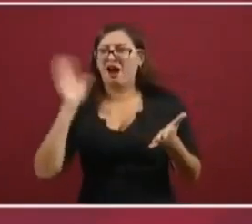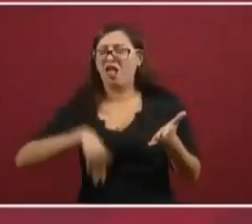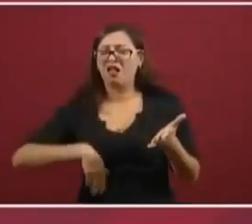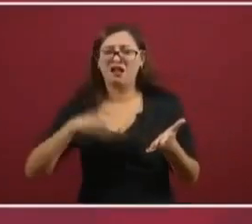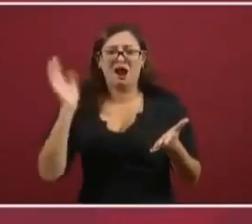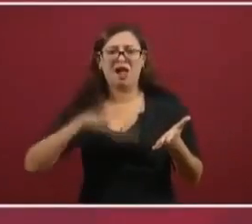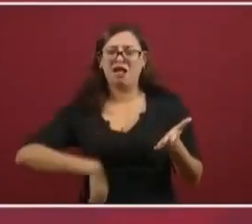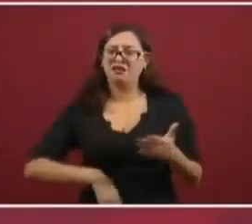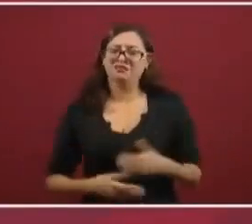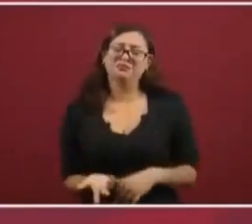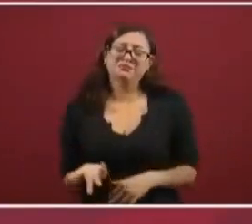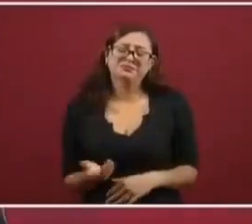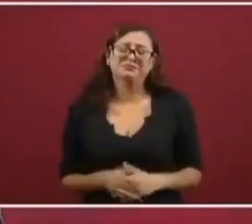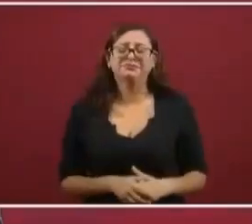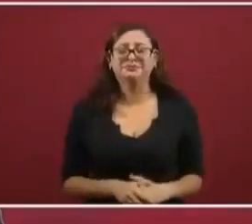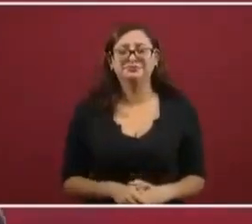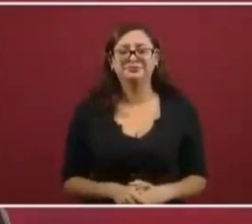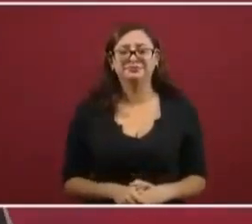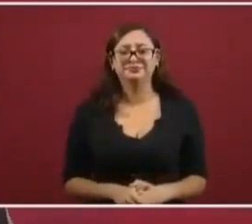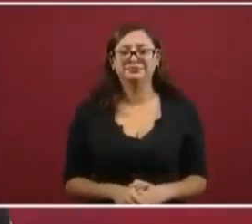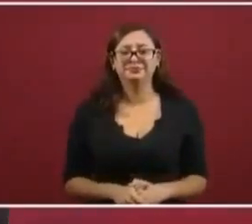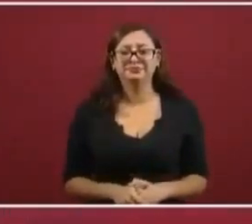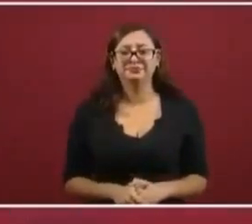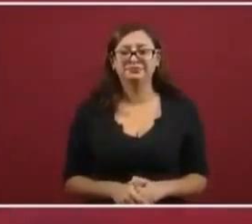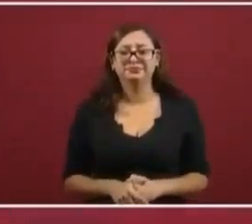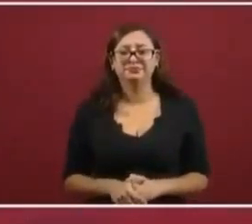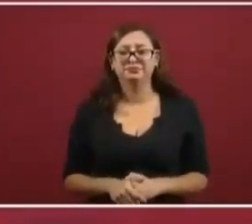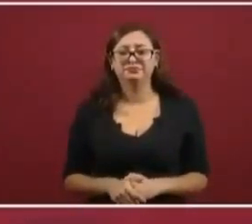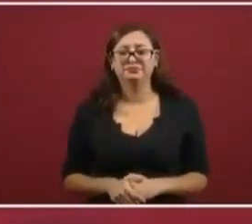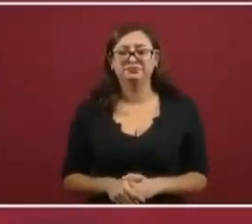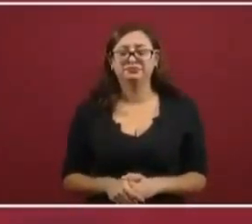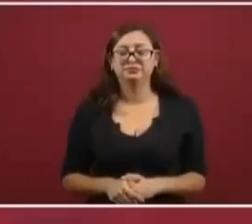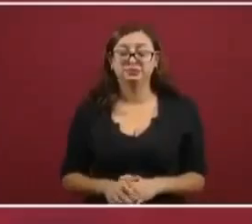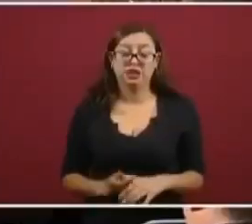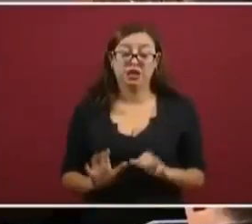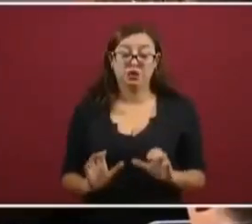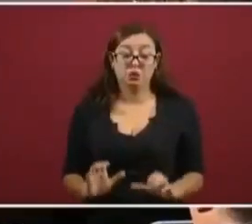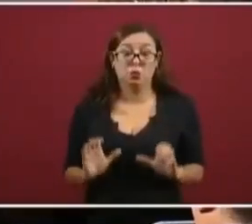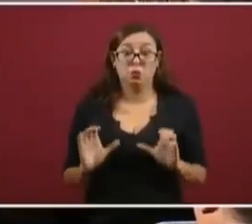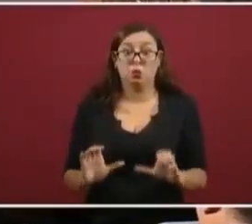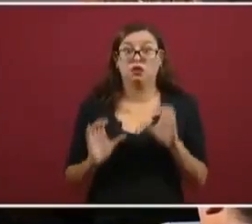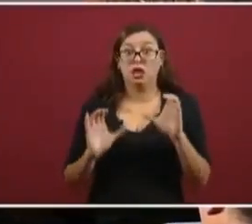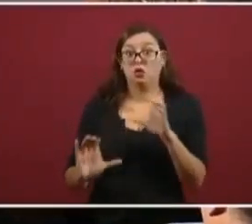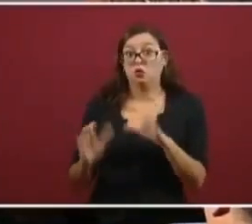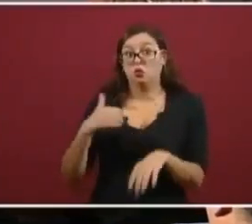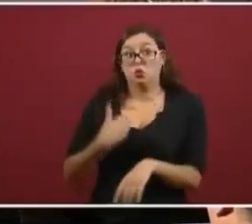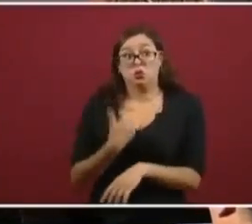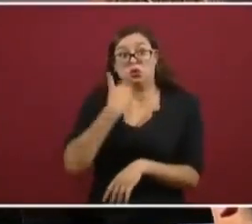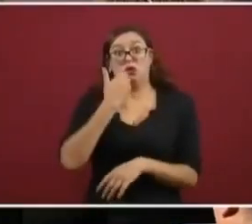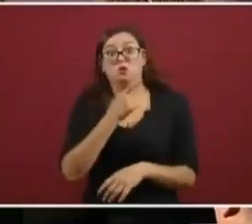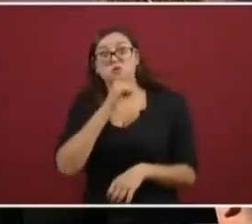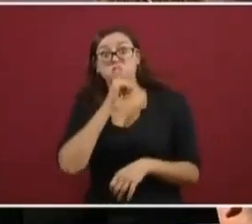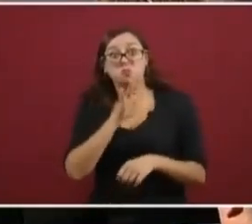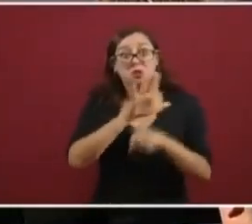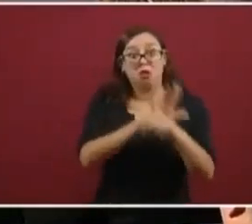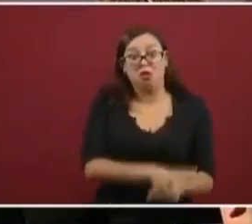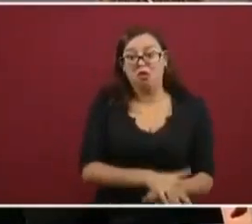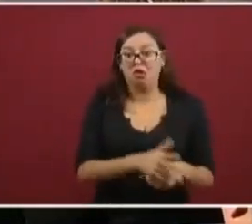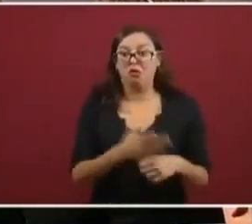efecto Pero bueno no vayan a decir que ya estoy censurando y